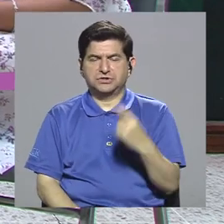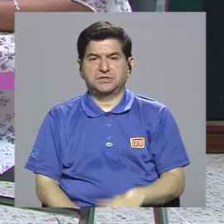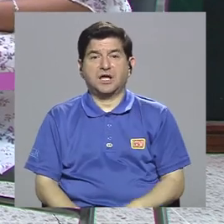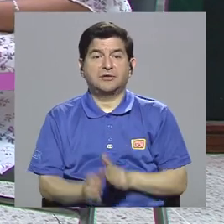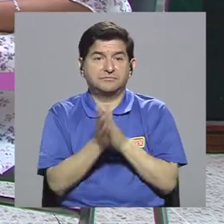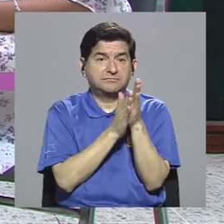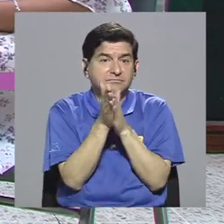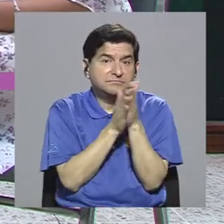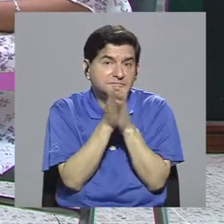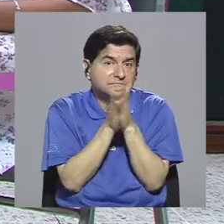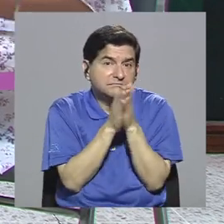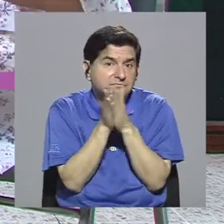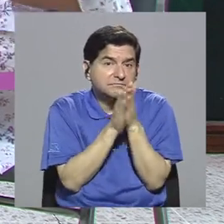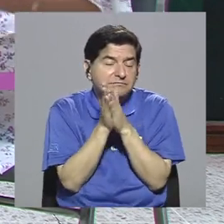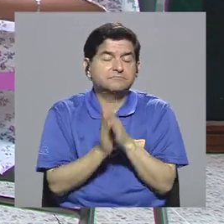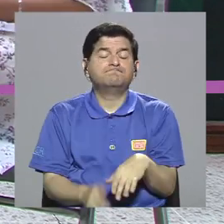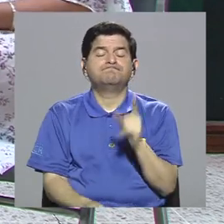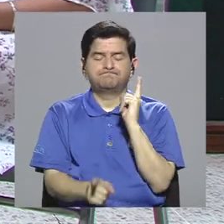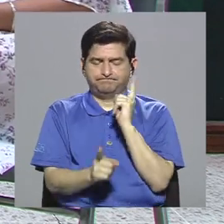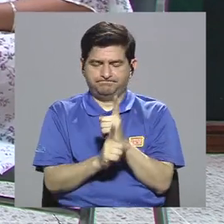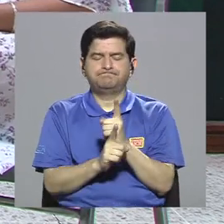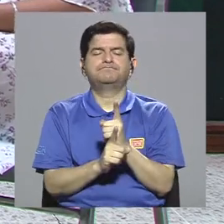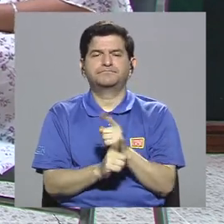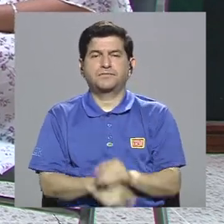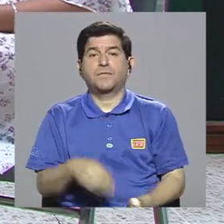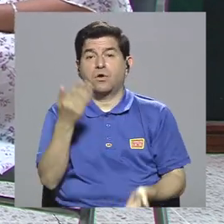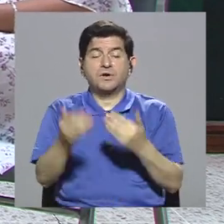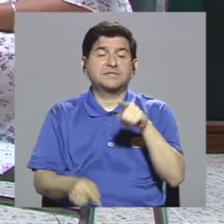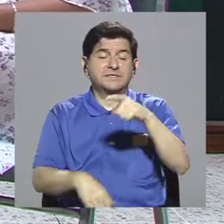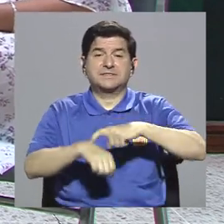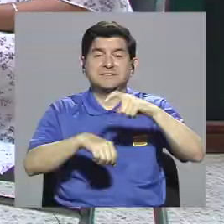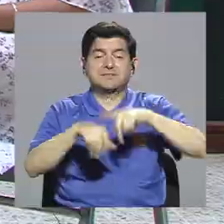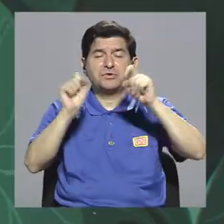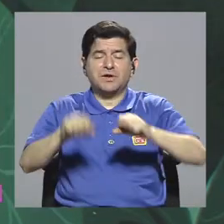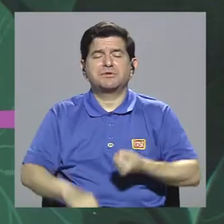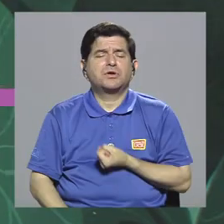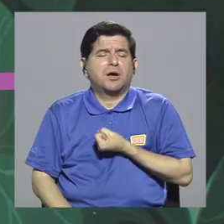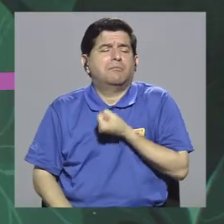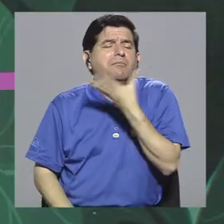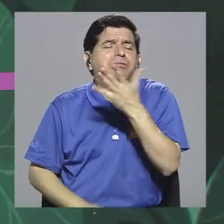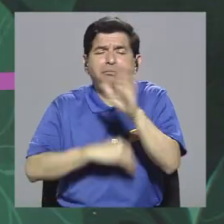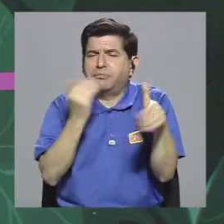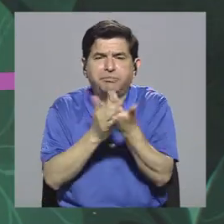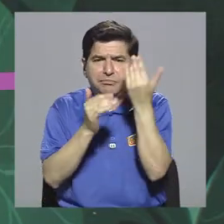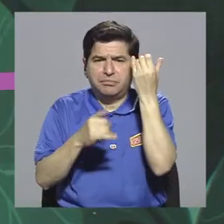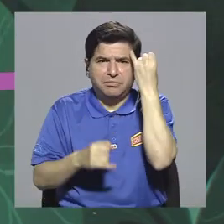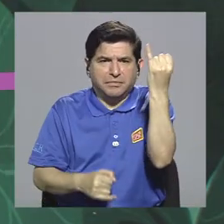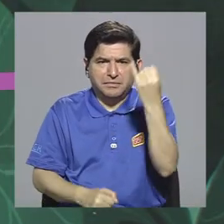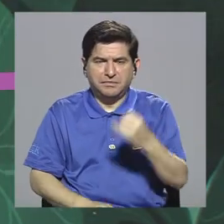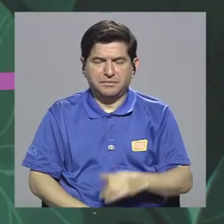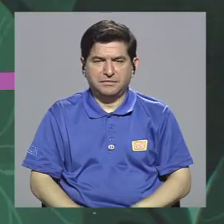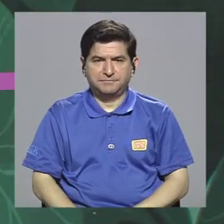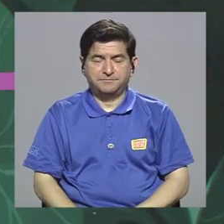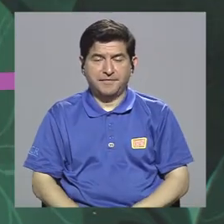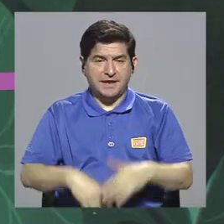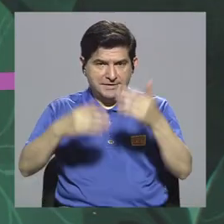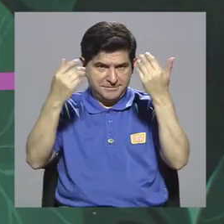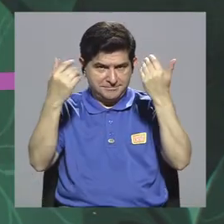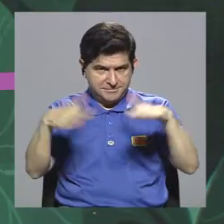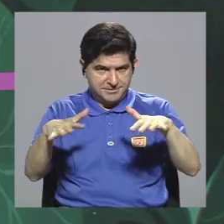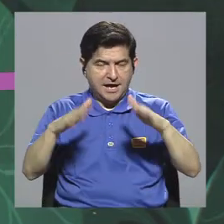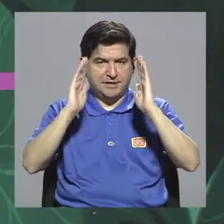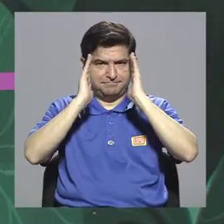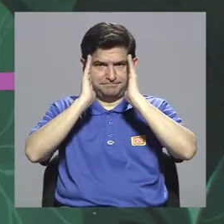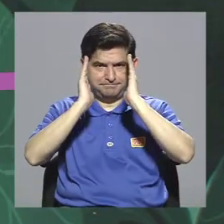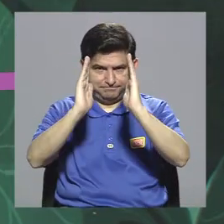y va Exactamente. A explotar, por ¿verdad? Exactamente. Okay. Una vez que escuchamos,